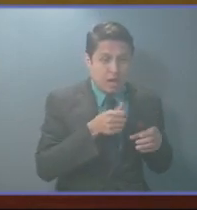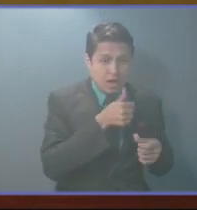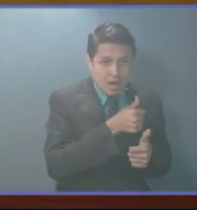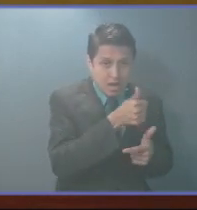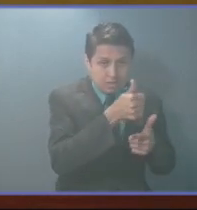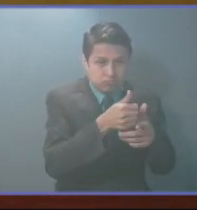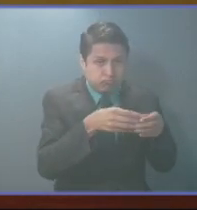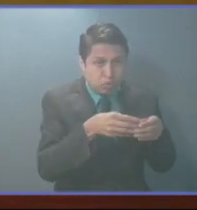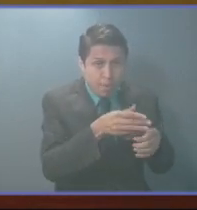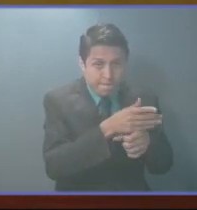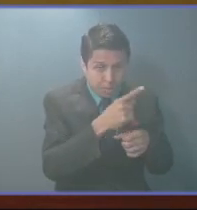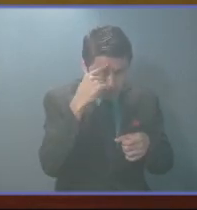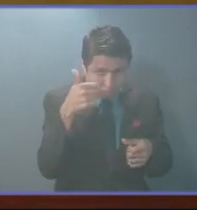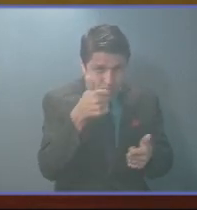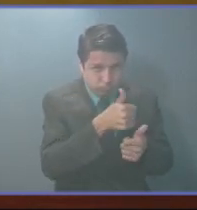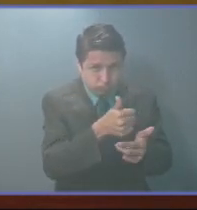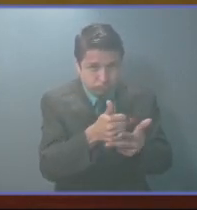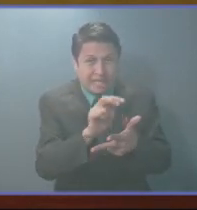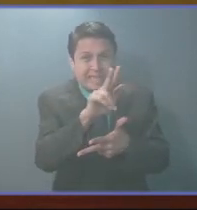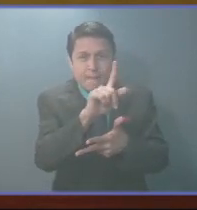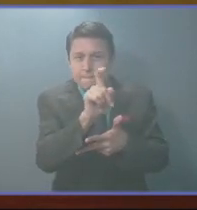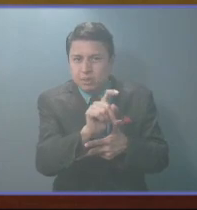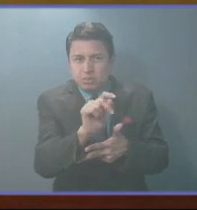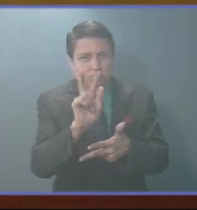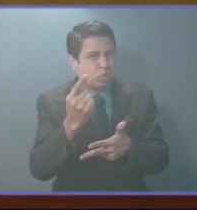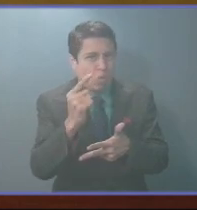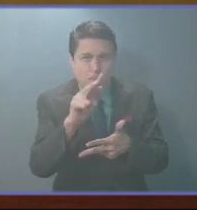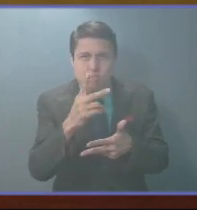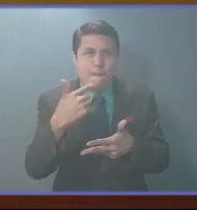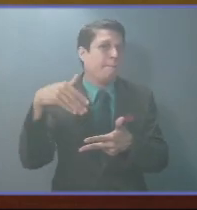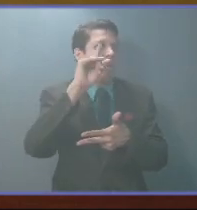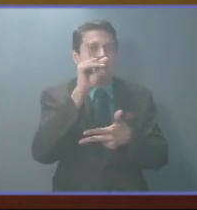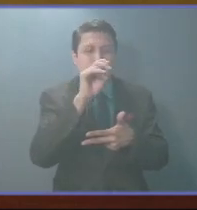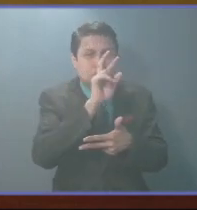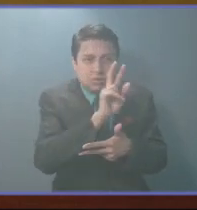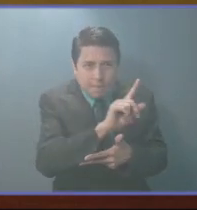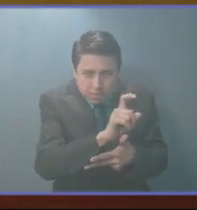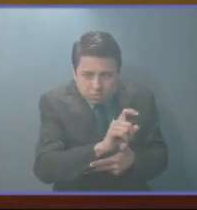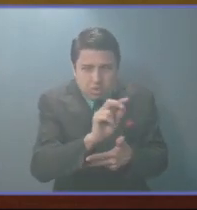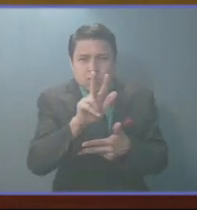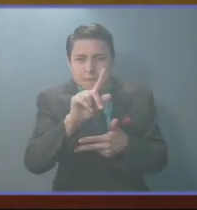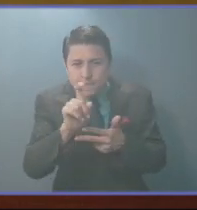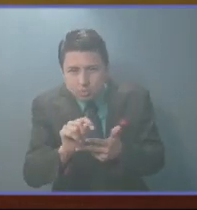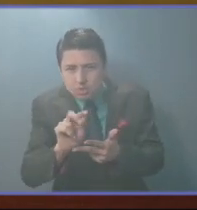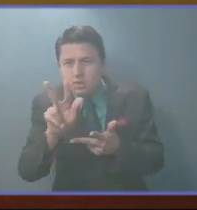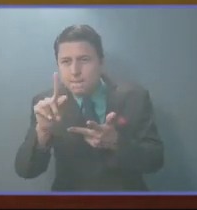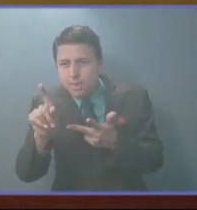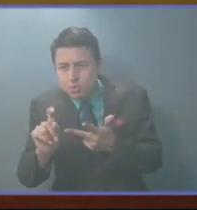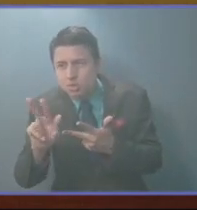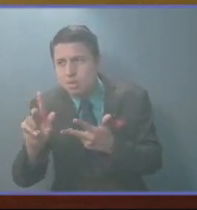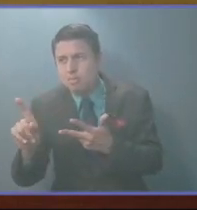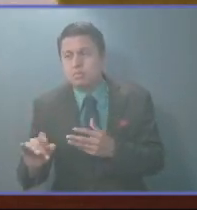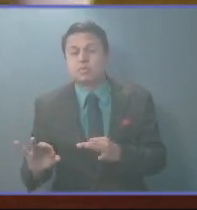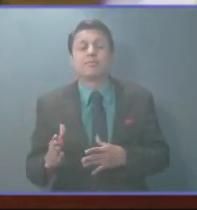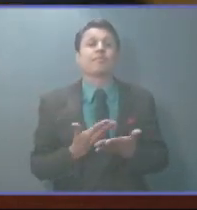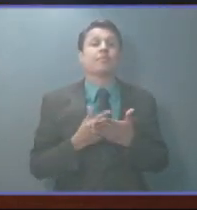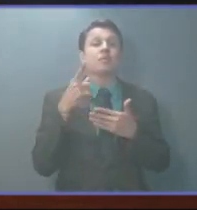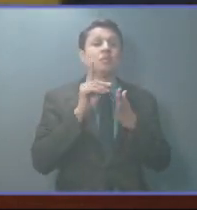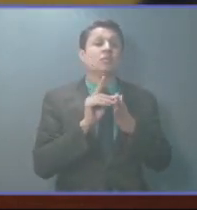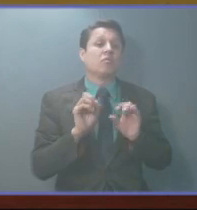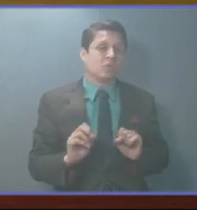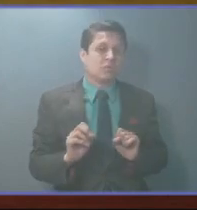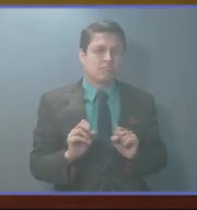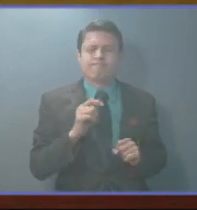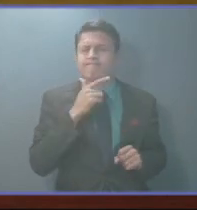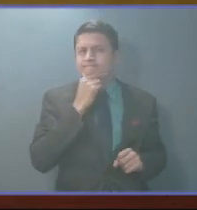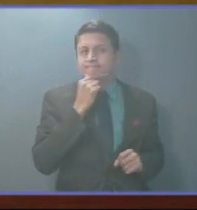podrá exceder de 5 minutos cada una. El presidente o la Asamblea, en su caso, a solicitud de un diputado, podrá ampliar